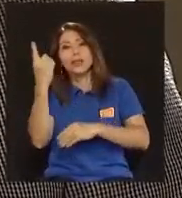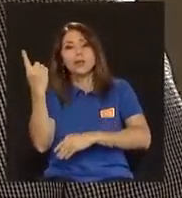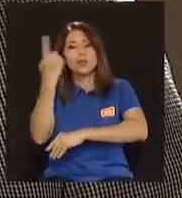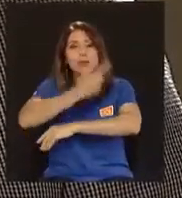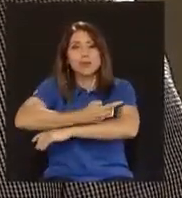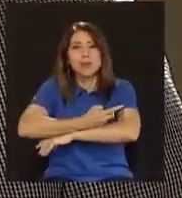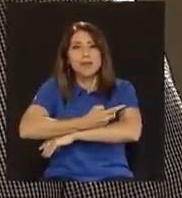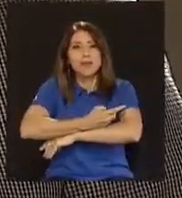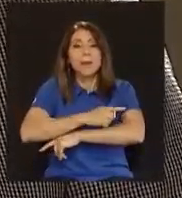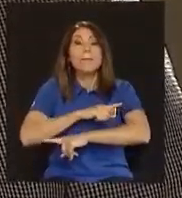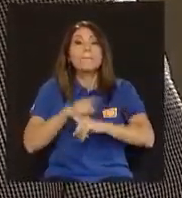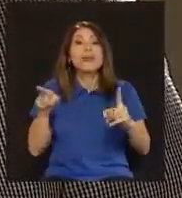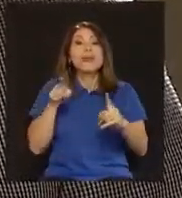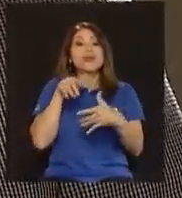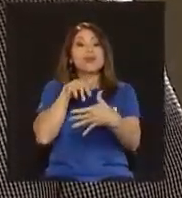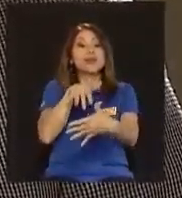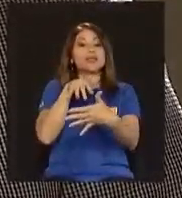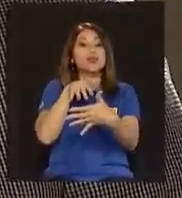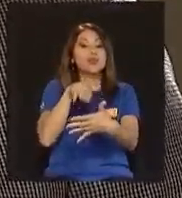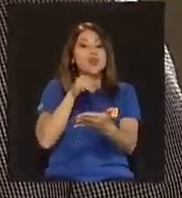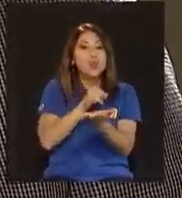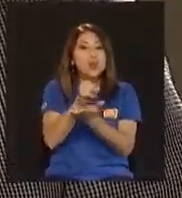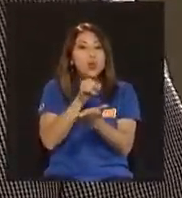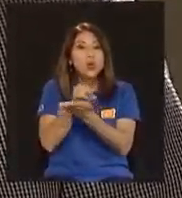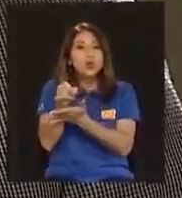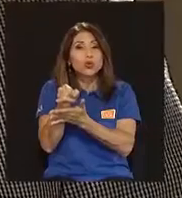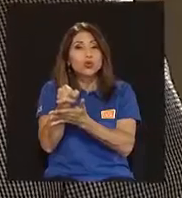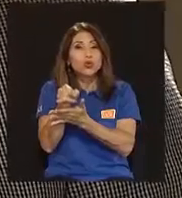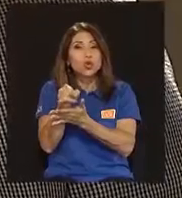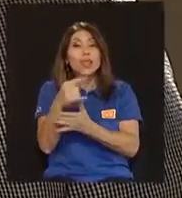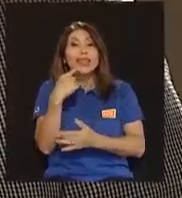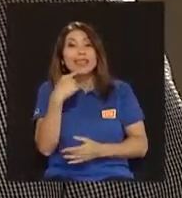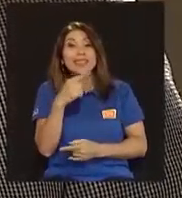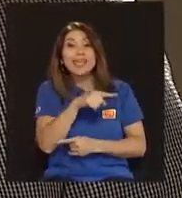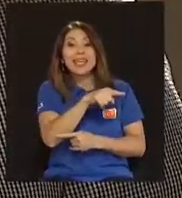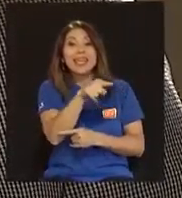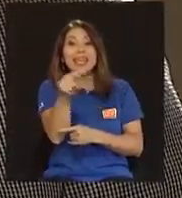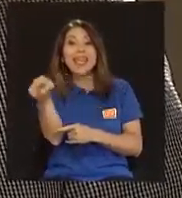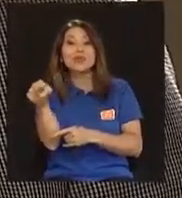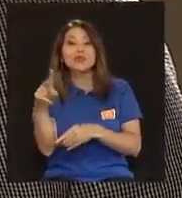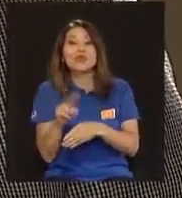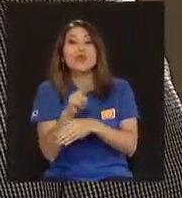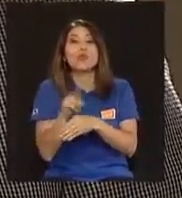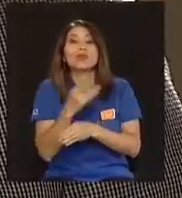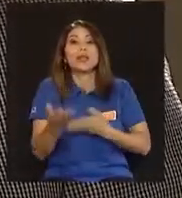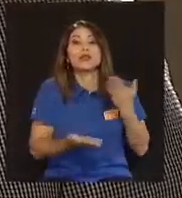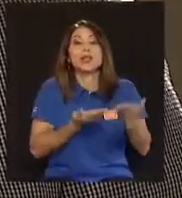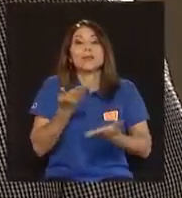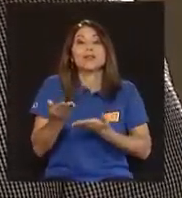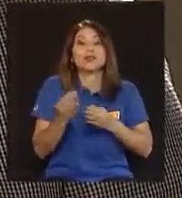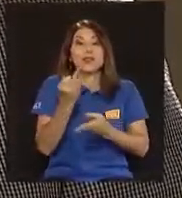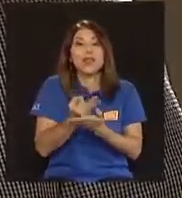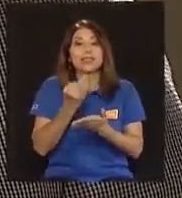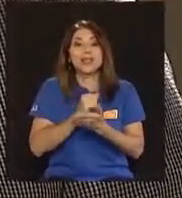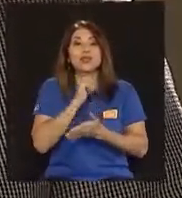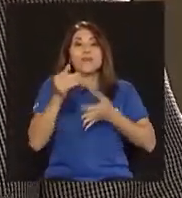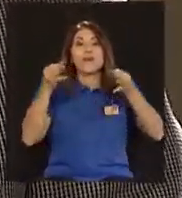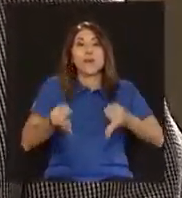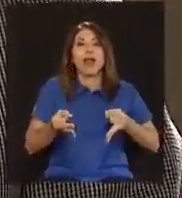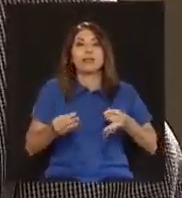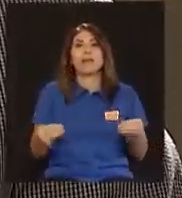demuestran es que son usuarios más intensivos que vos y que yo de los servicios financieros. Informales, eso sí,